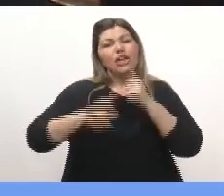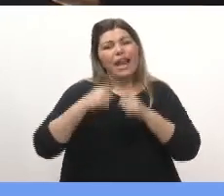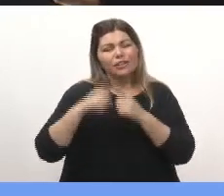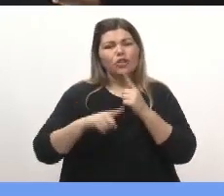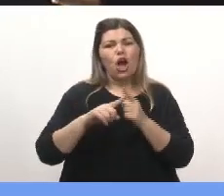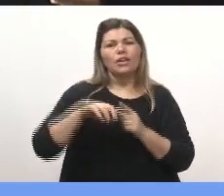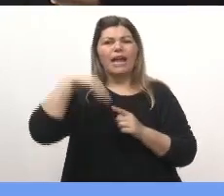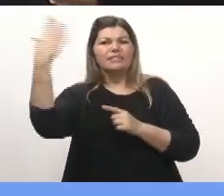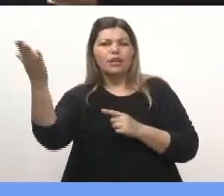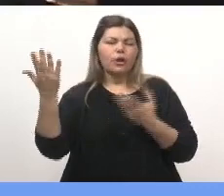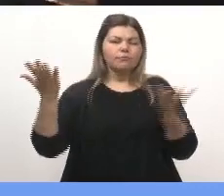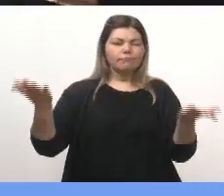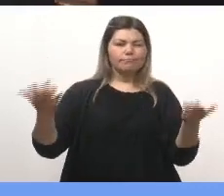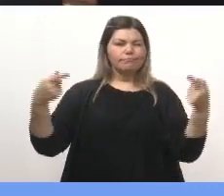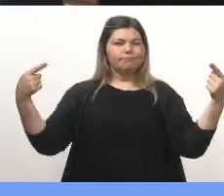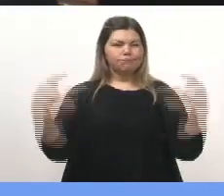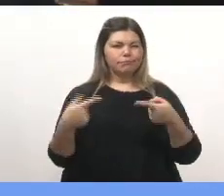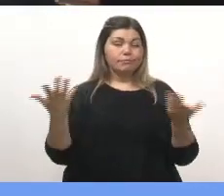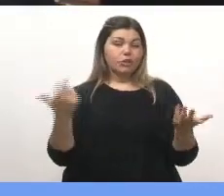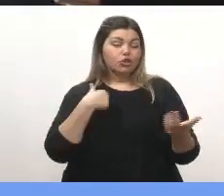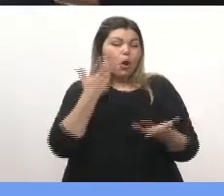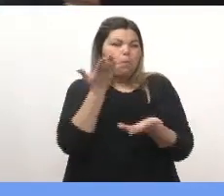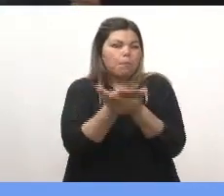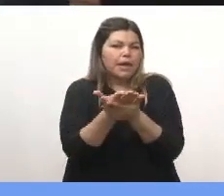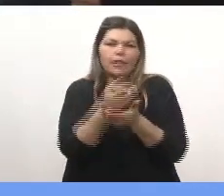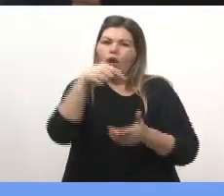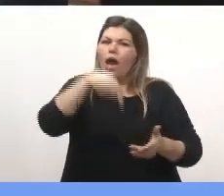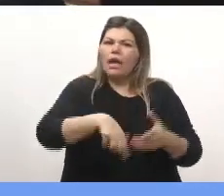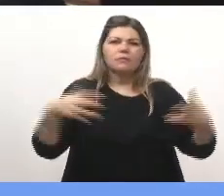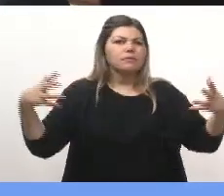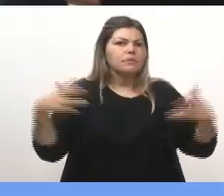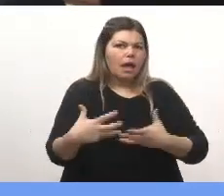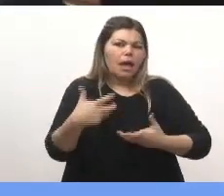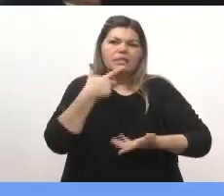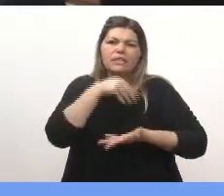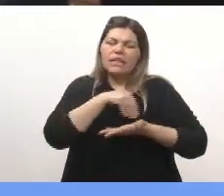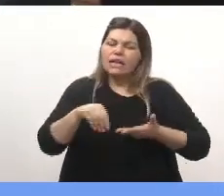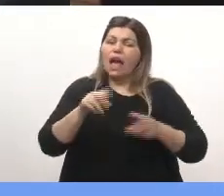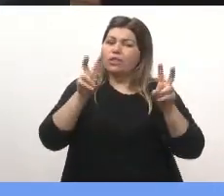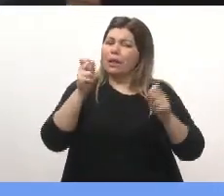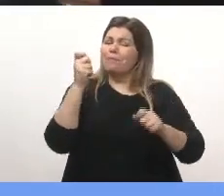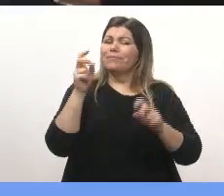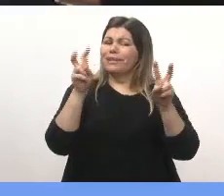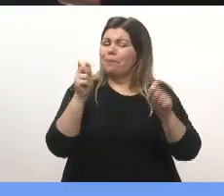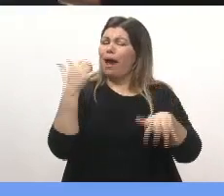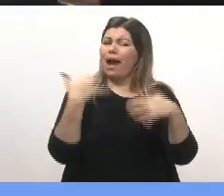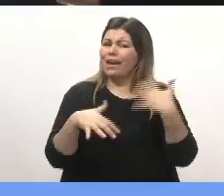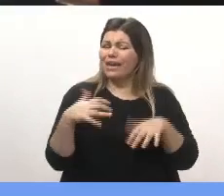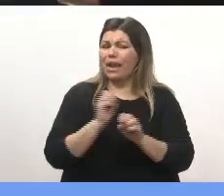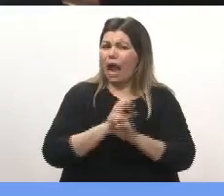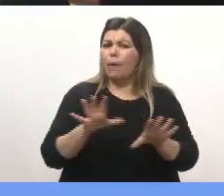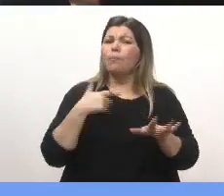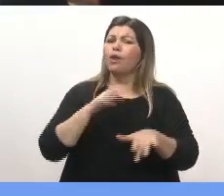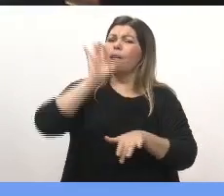cual, yo creo y solicito a este cuerpo, por la gravedad del tema que tiene, si podemos lo antes posible citar a efecto de que